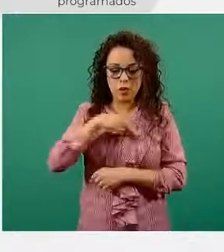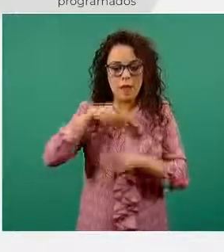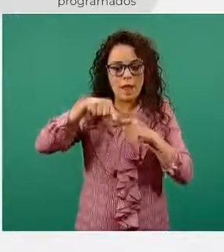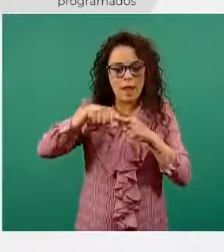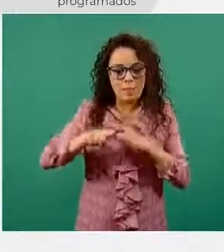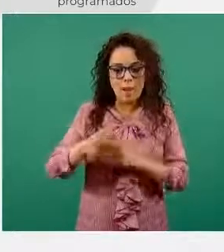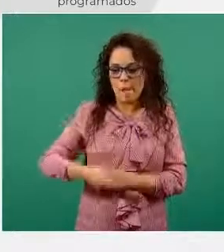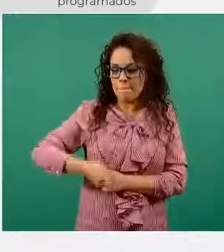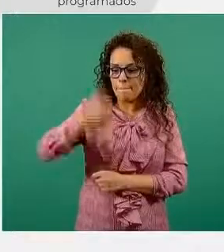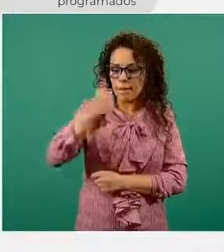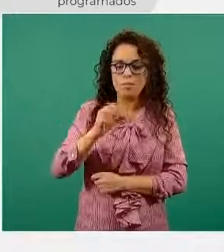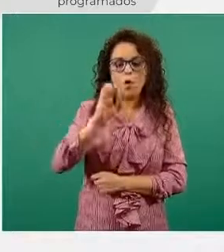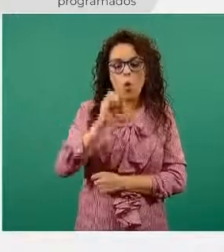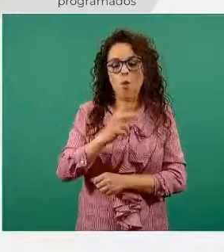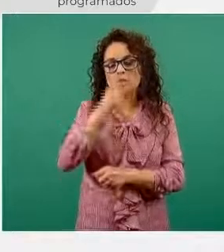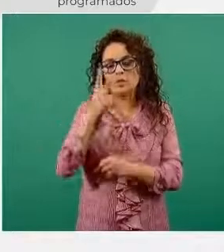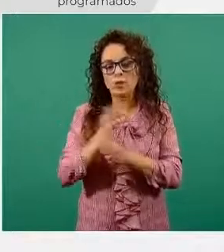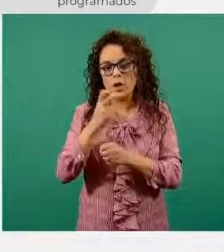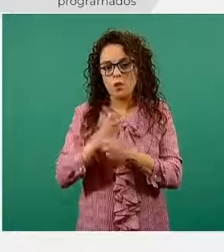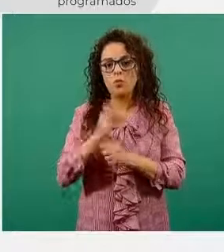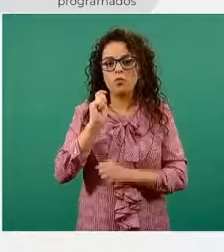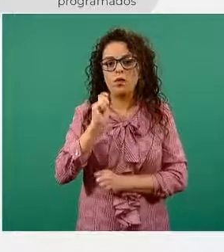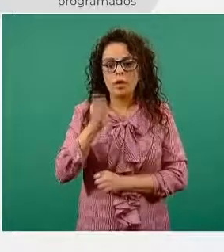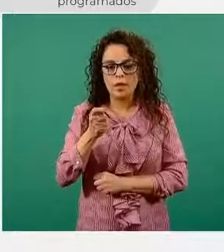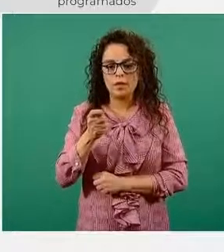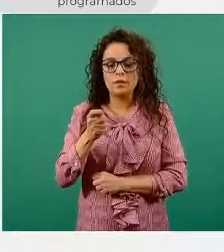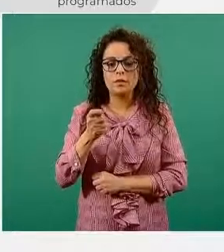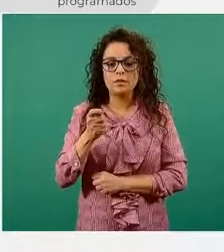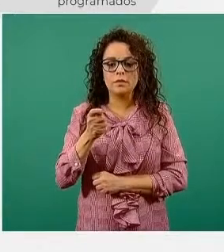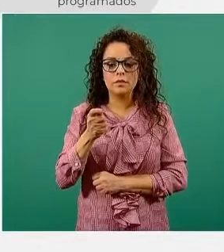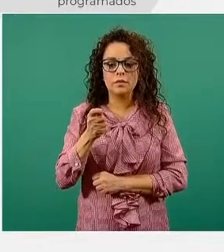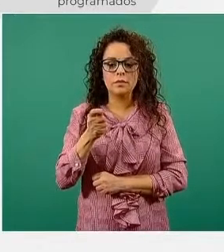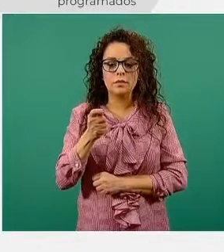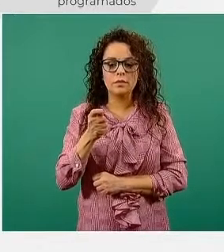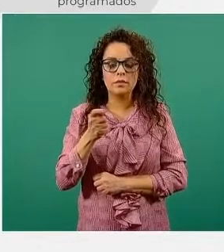en la primera o la segunda ronda. En la primera ronda fue